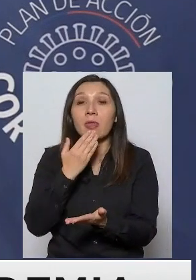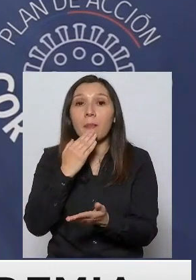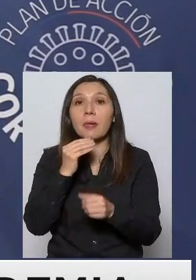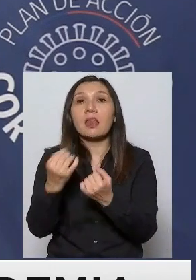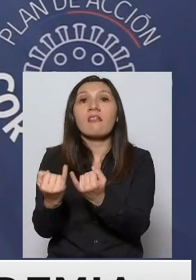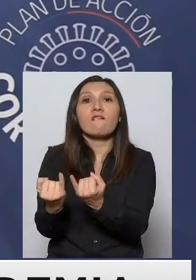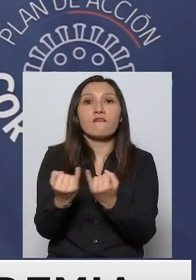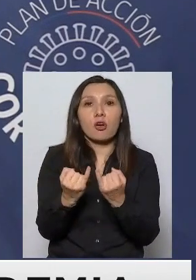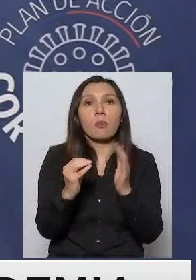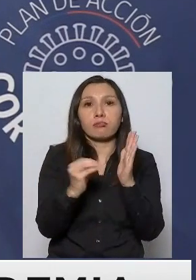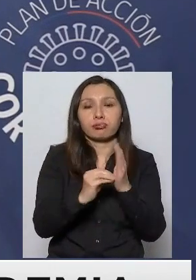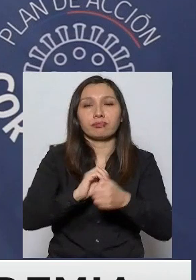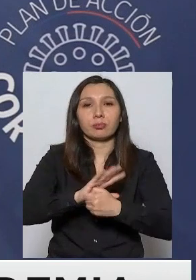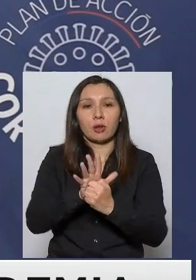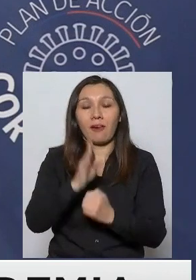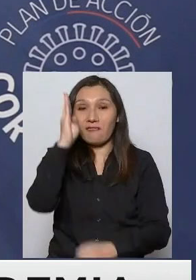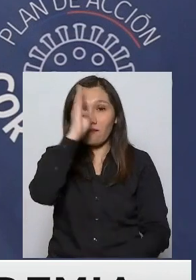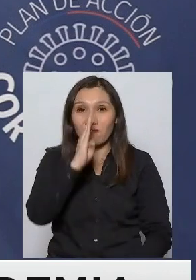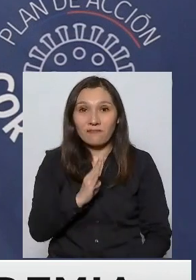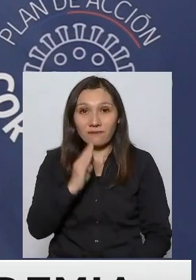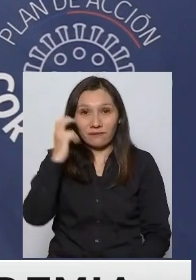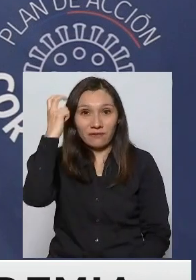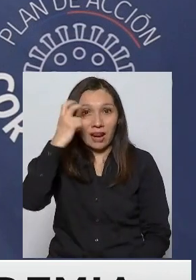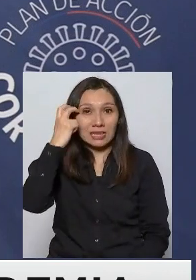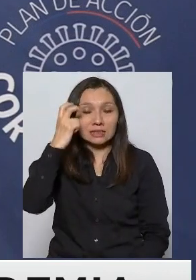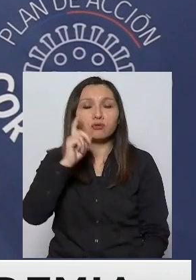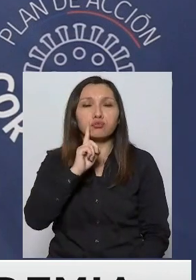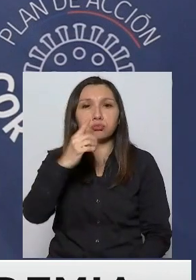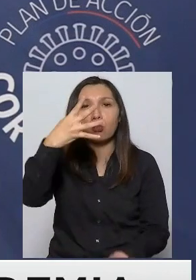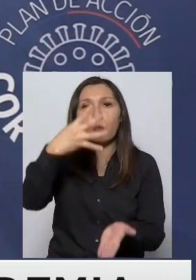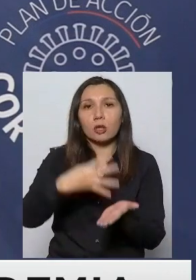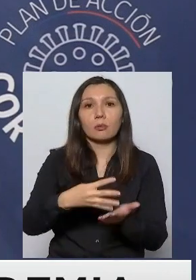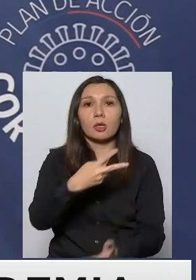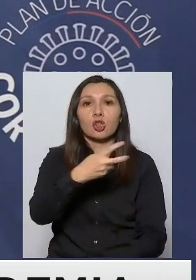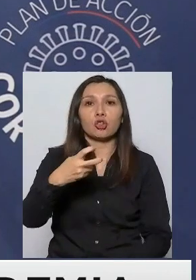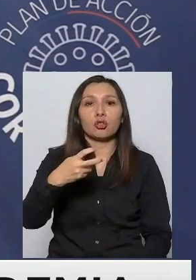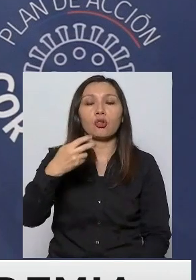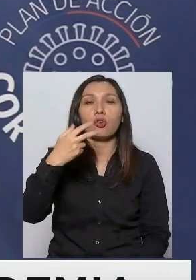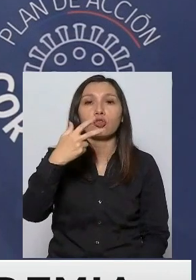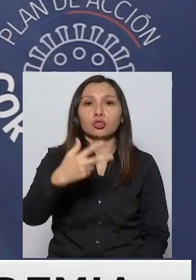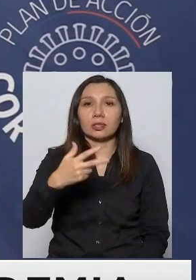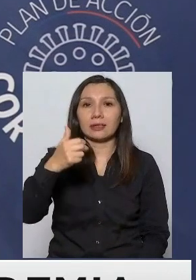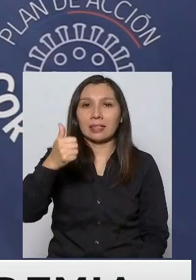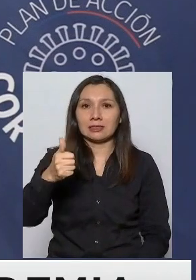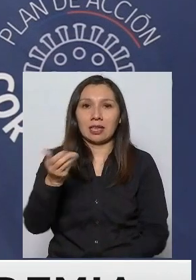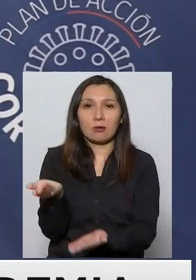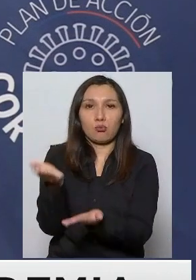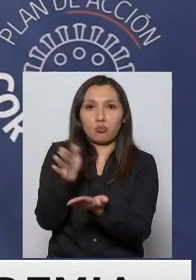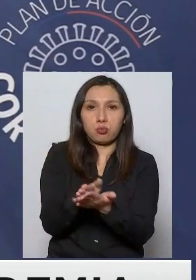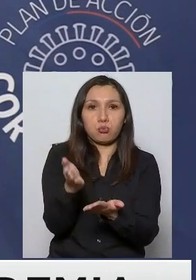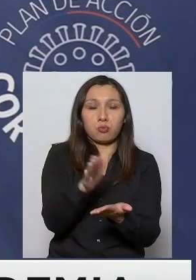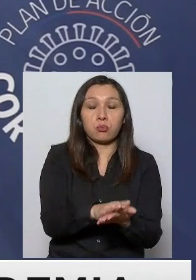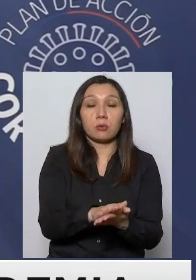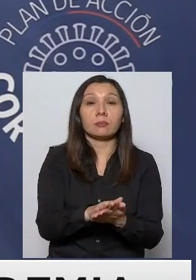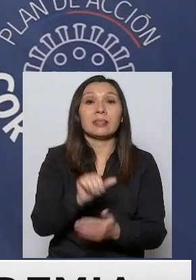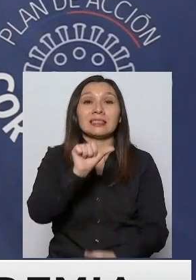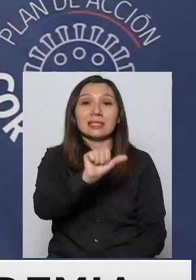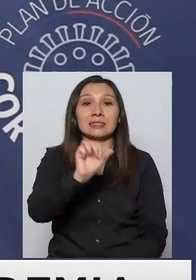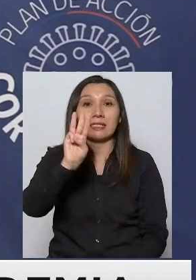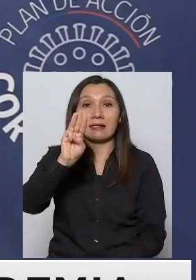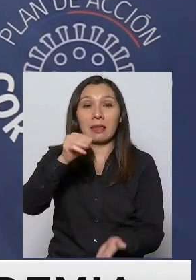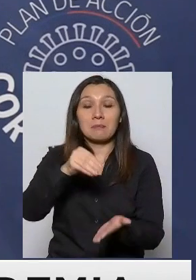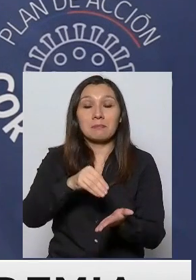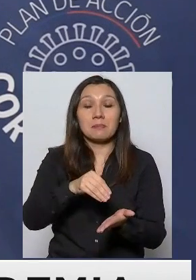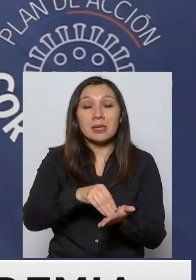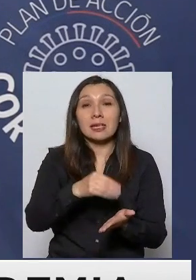notificados brasil presenta 4 mil 286 fallecidos y 663 mil